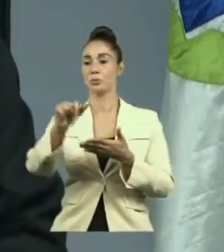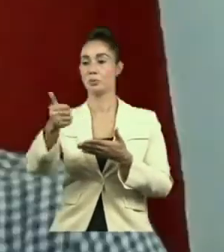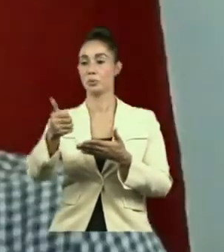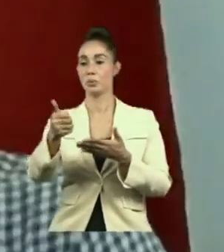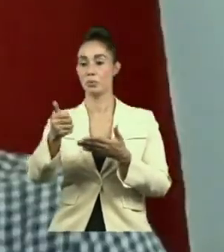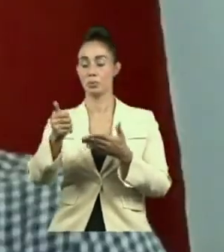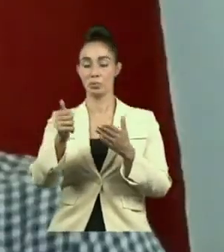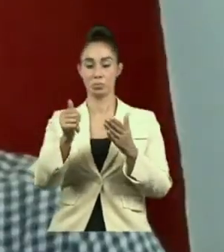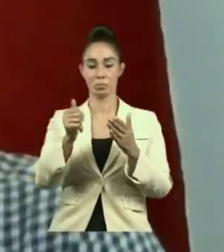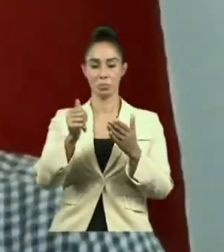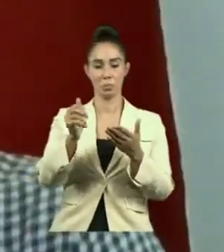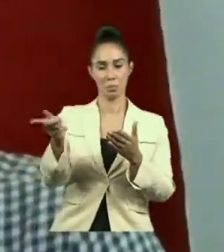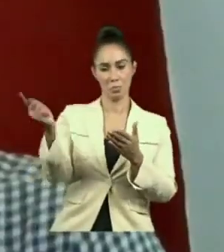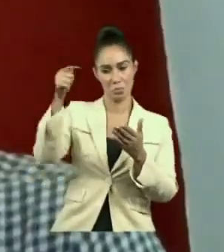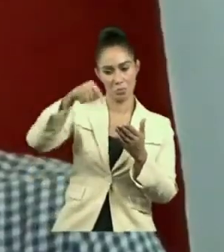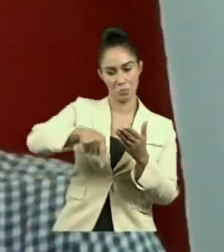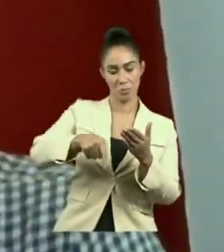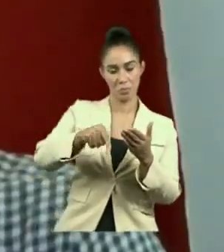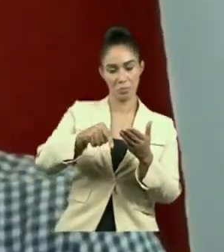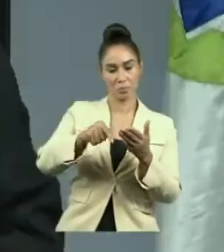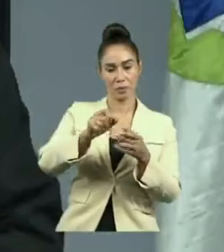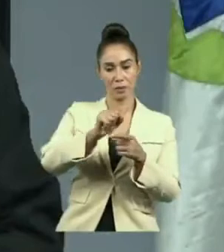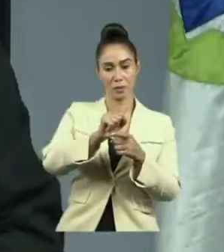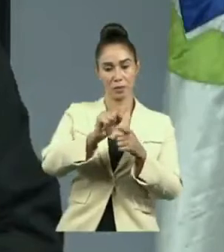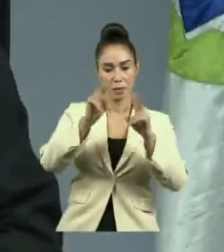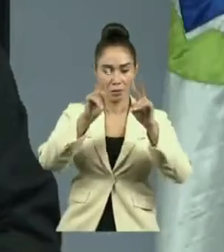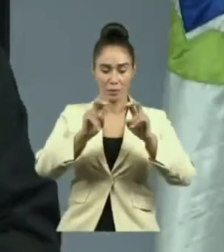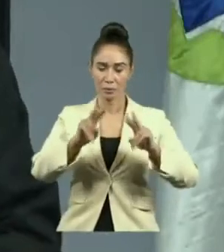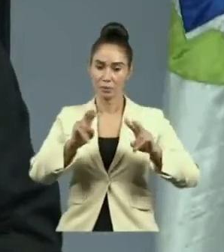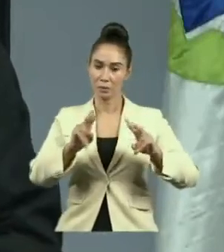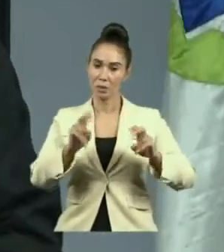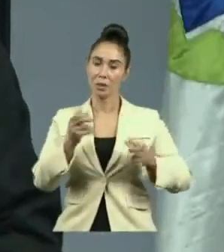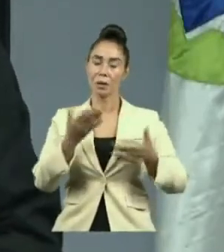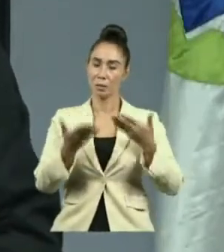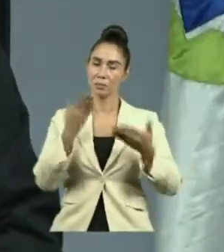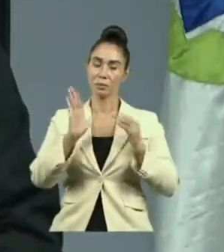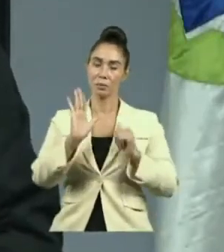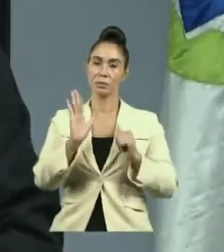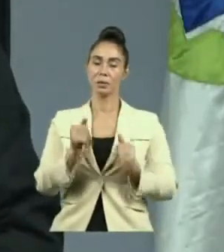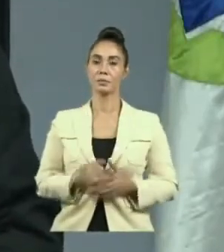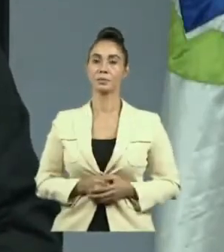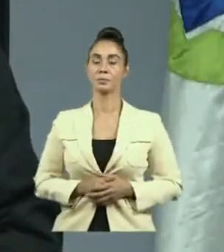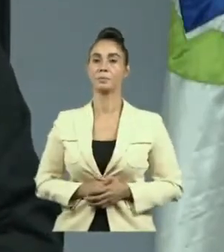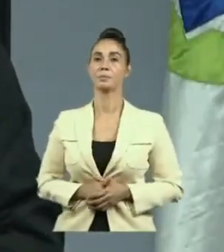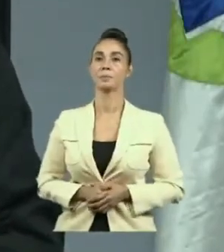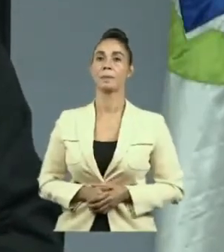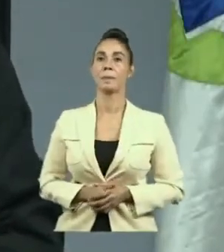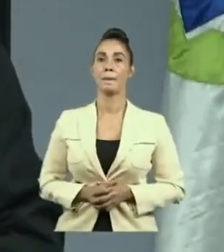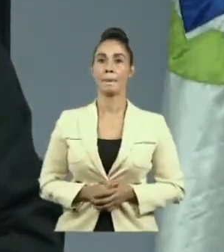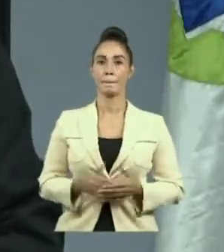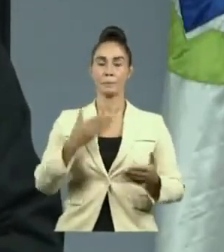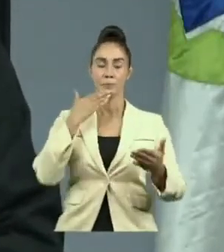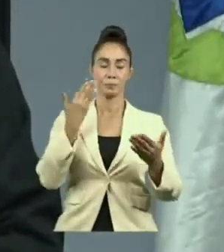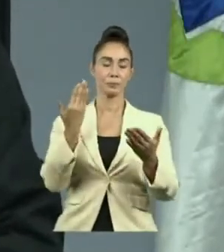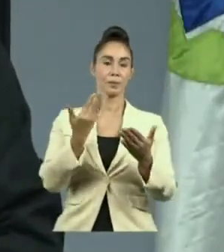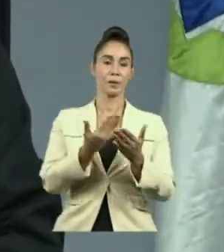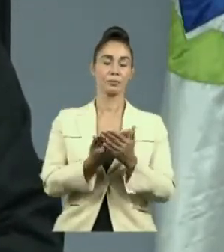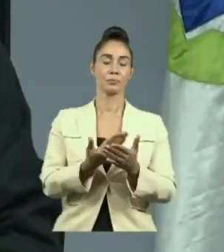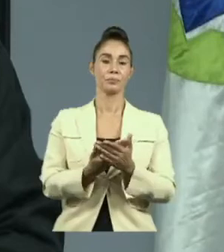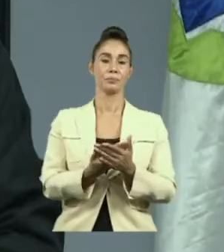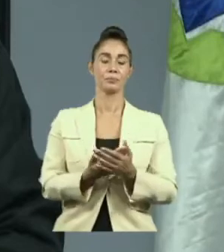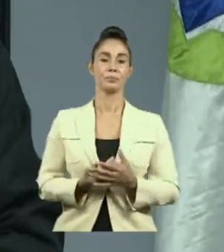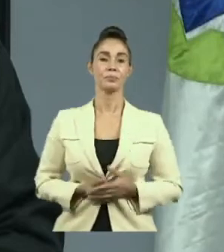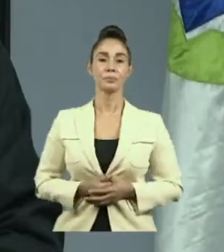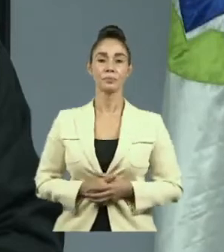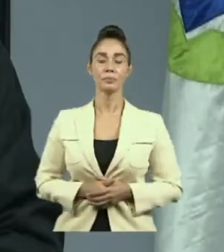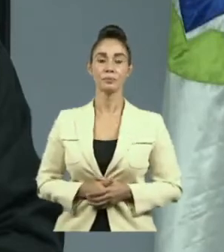intermedio que es más bien por donde estoy mirando las posibilidades que tiene muchas gracias señor ministro gracias